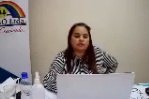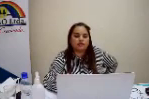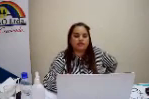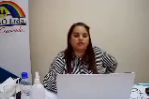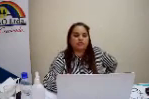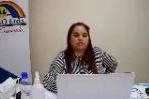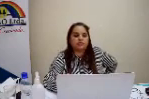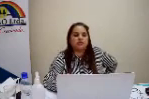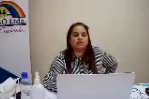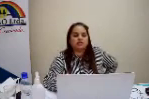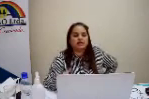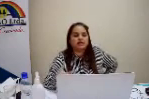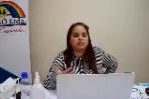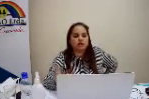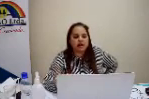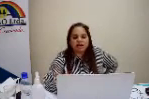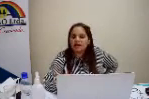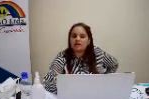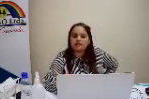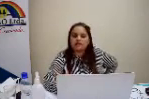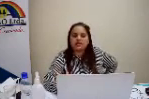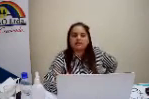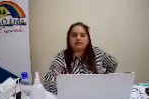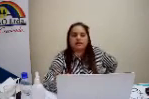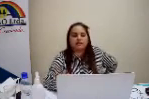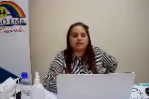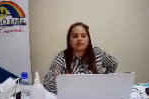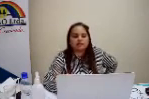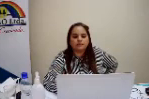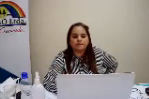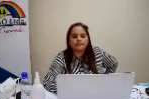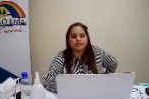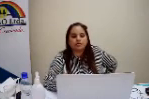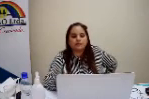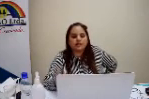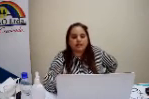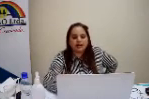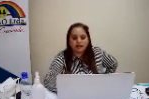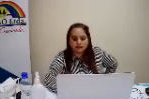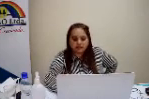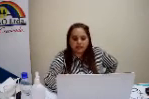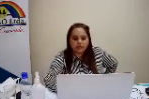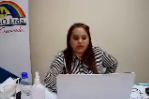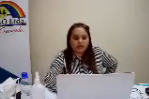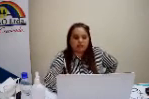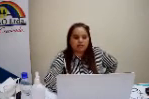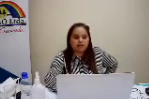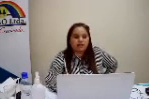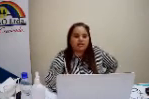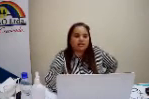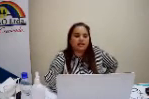la persona que tiene estos síntomas, estimularle a que va a salir, darle afecto, comprenderles y